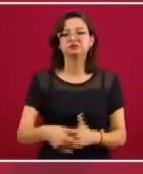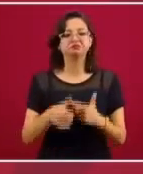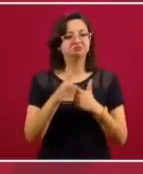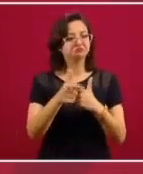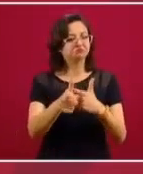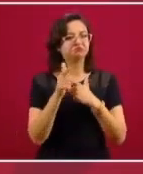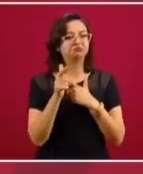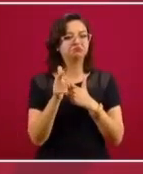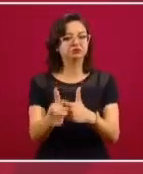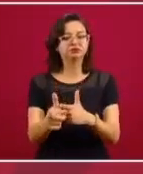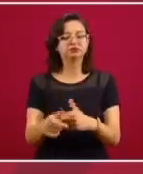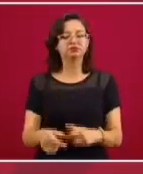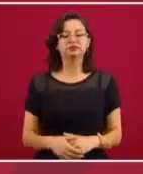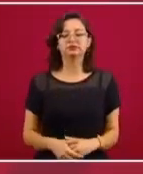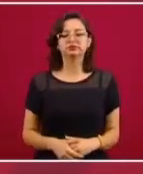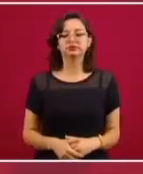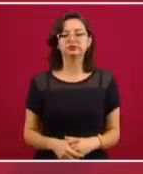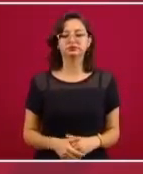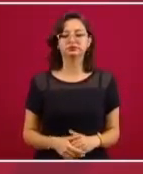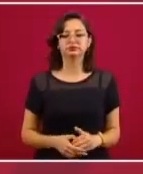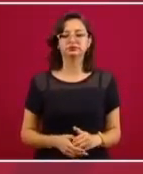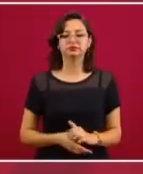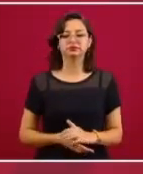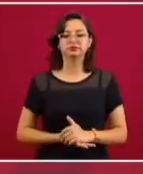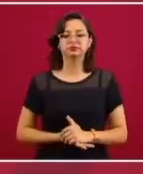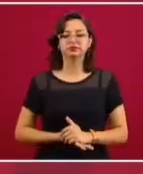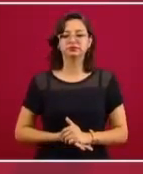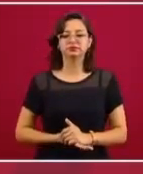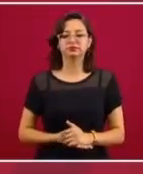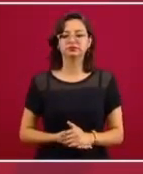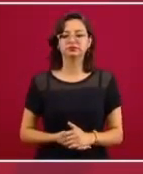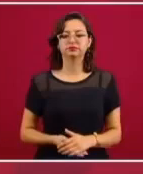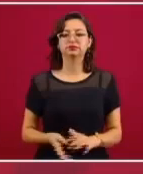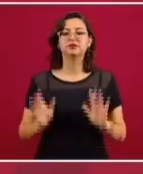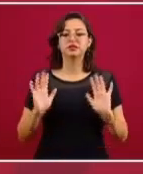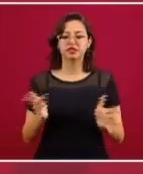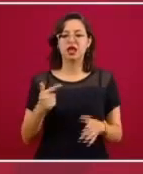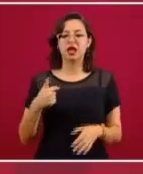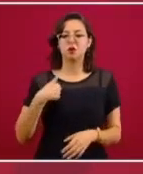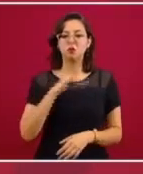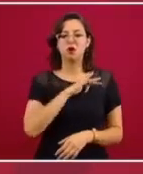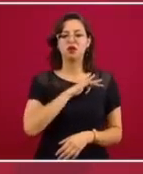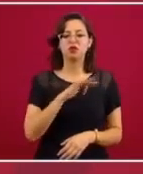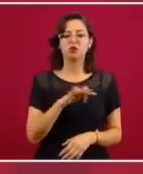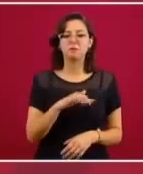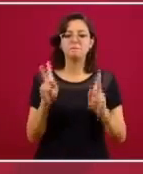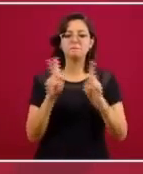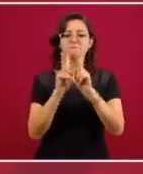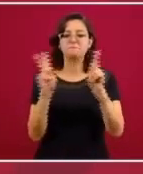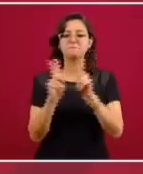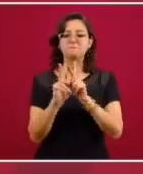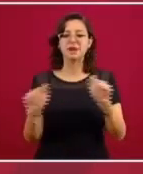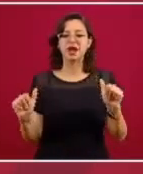Ya puedo sacar mi pañuelito blanco